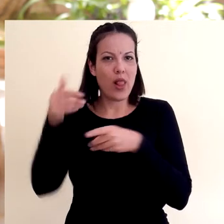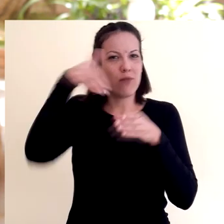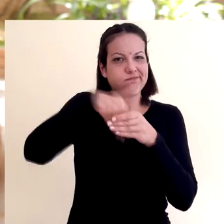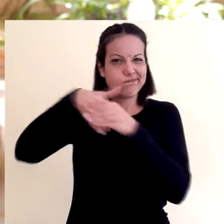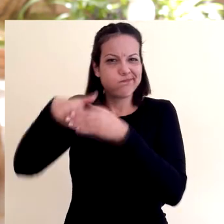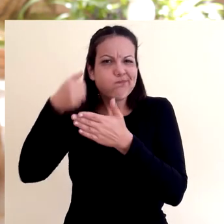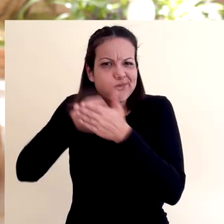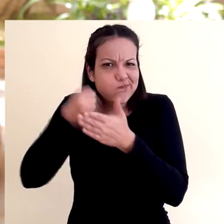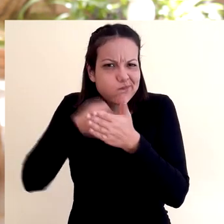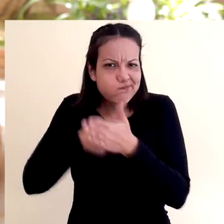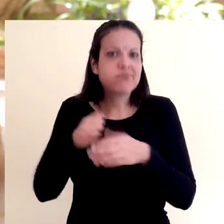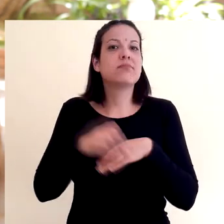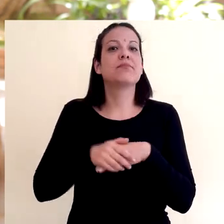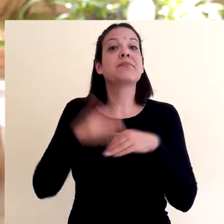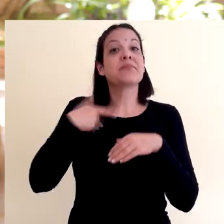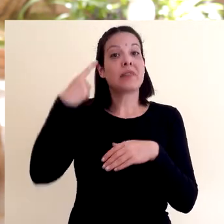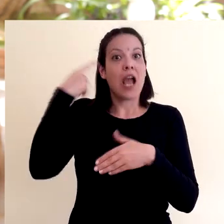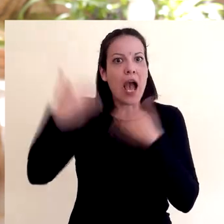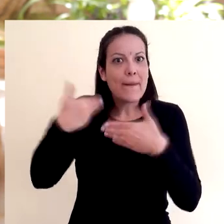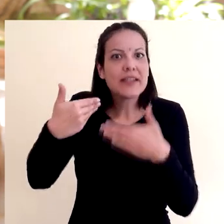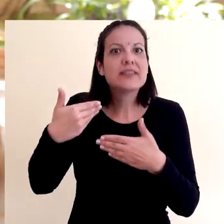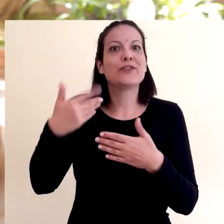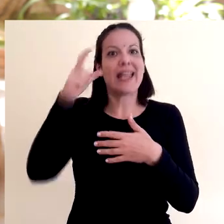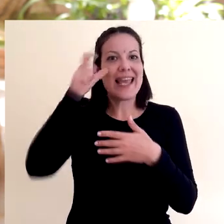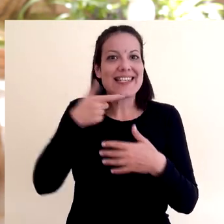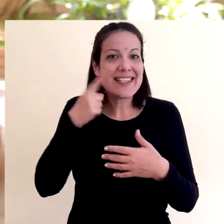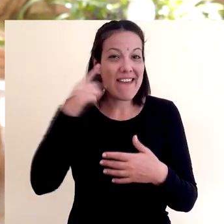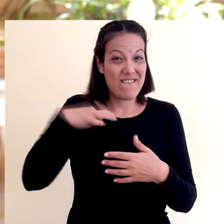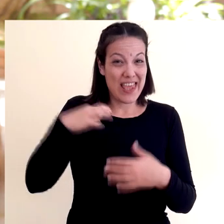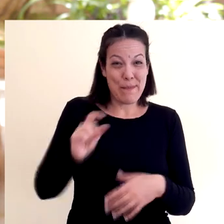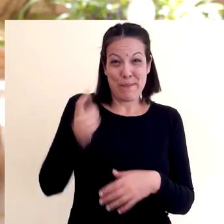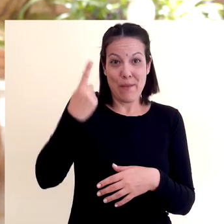que he realizado, la ESI en mi vida, en primer lugar,